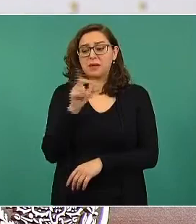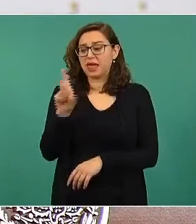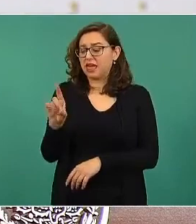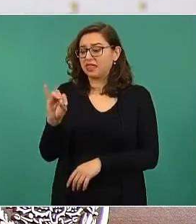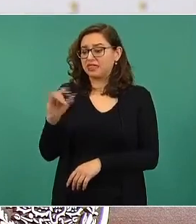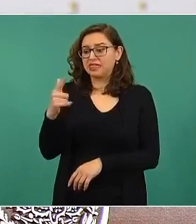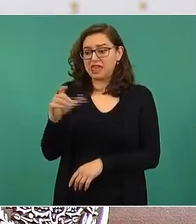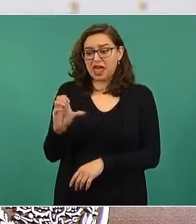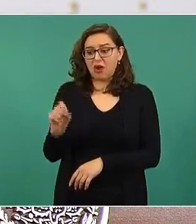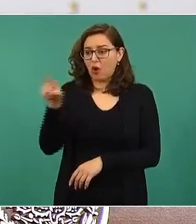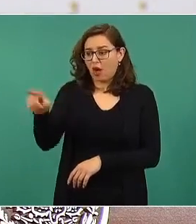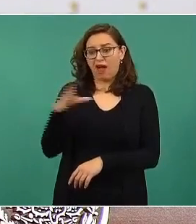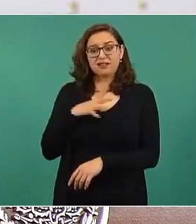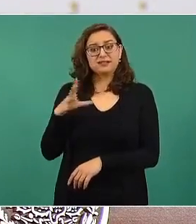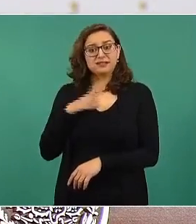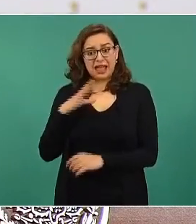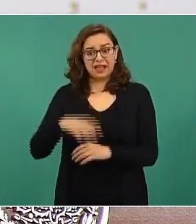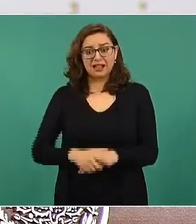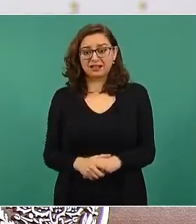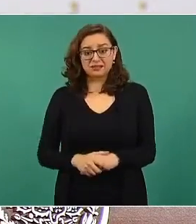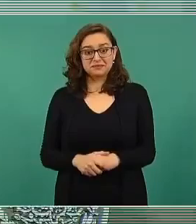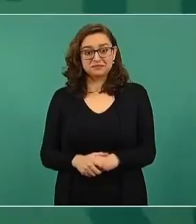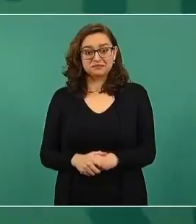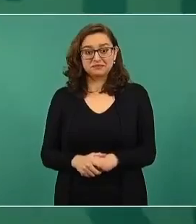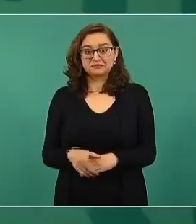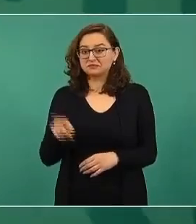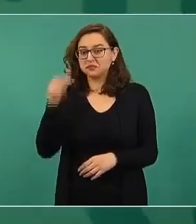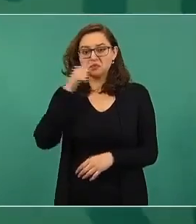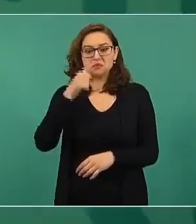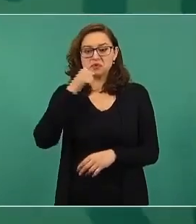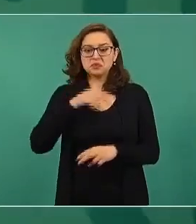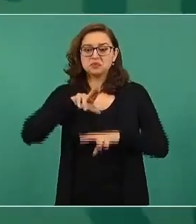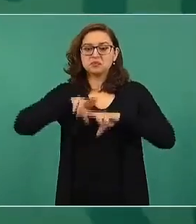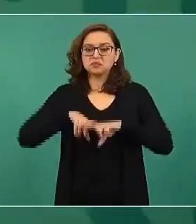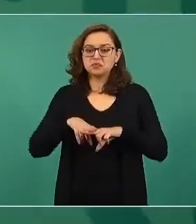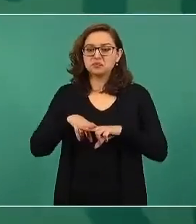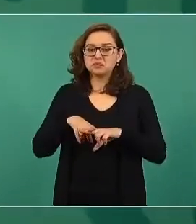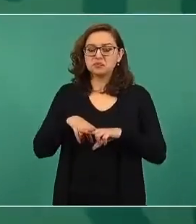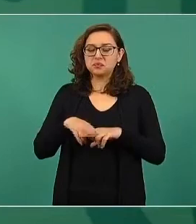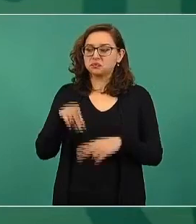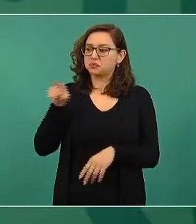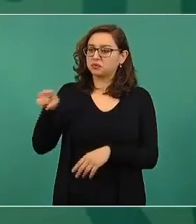Ahí lo conocí, ahí estaba sentado.